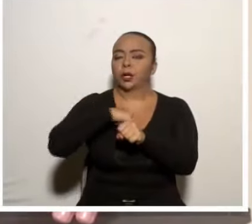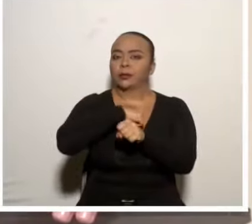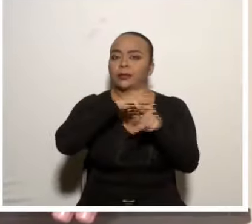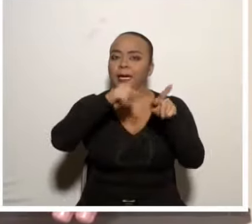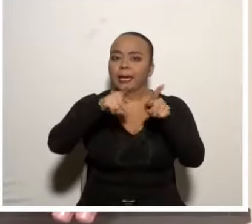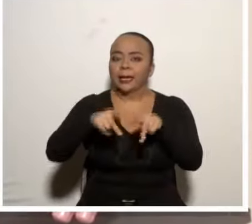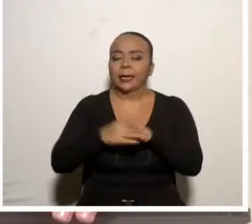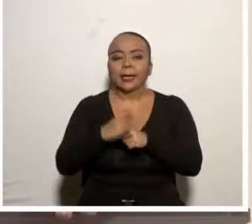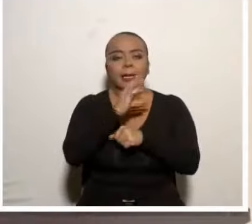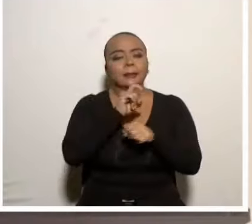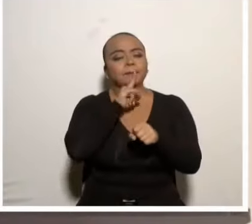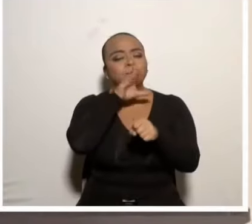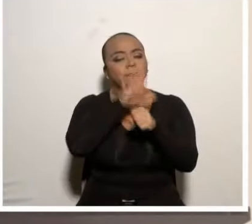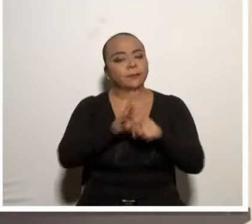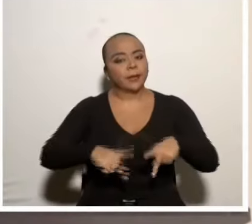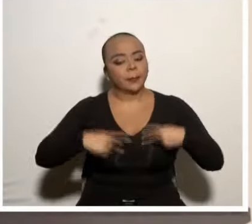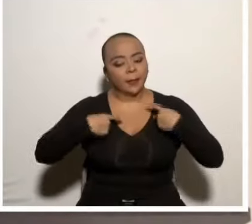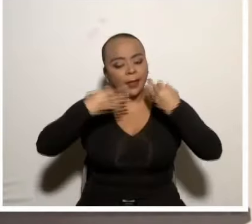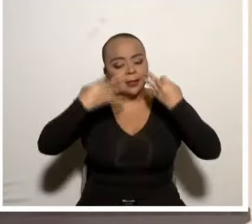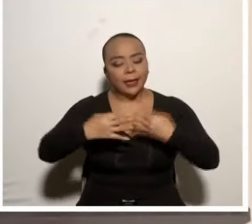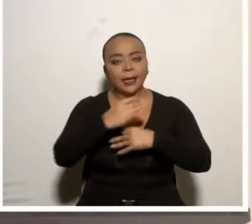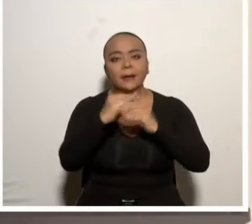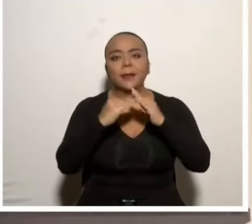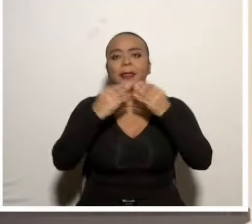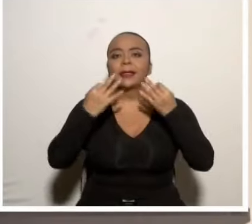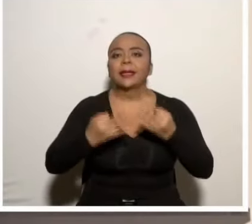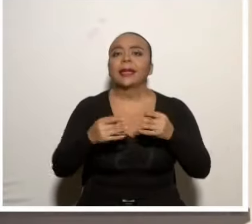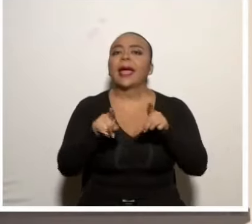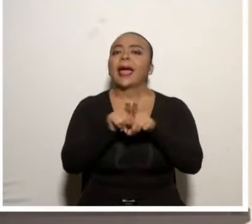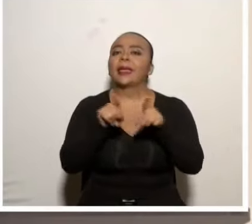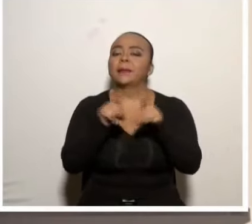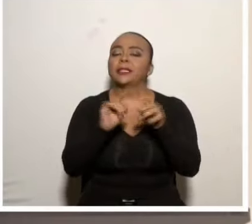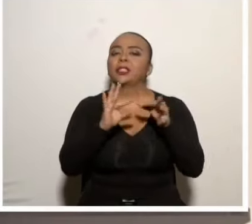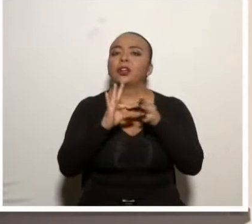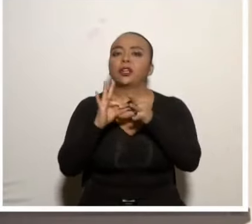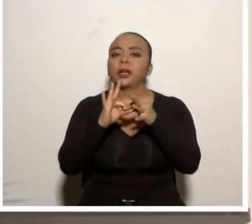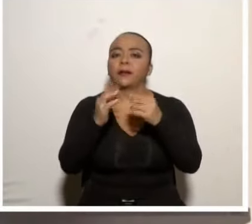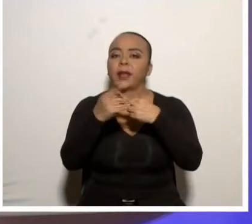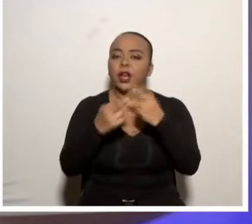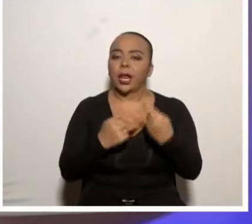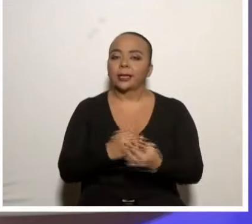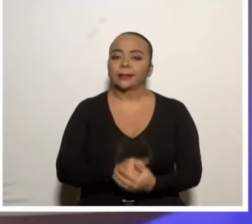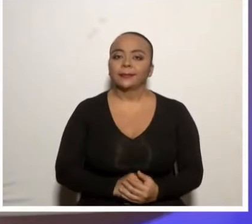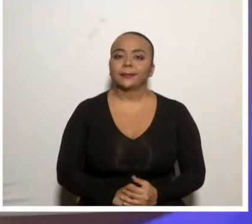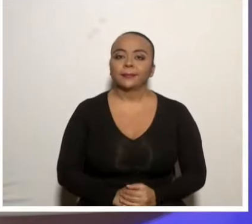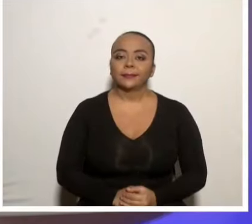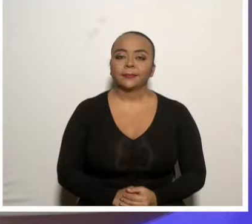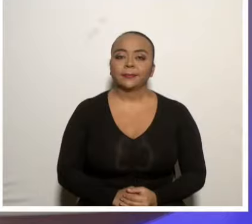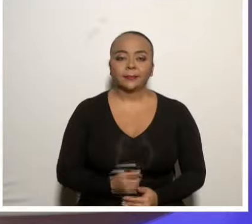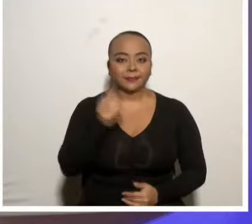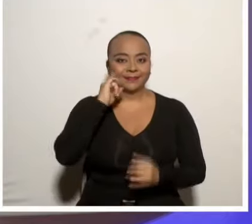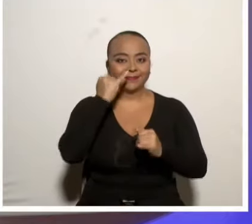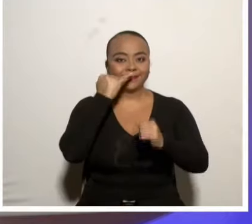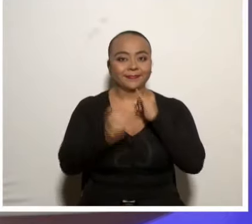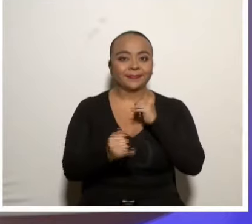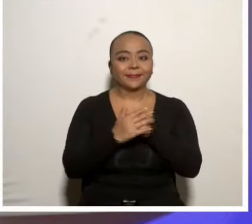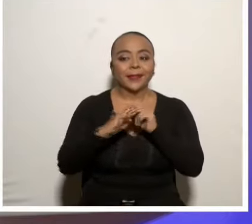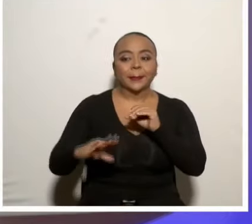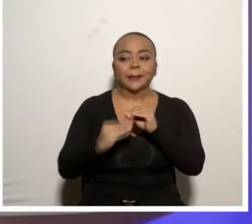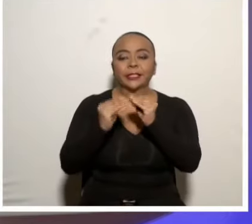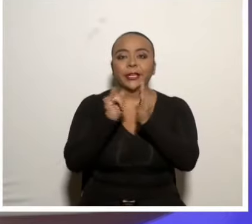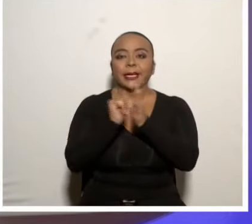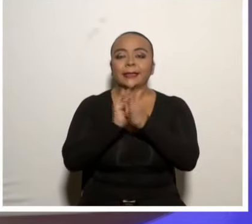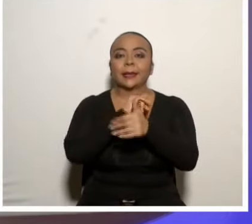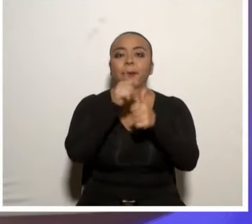gente y garantizando vida digna y vivienda digna, además de una coordinación regional. Para finalizar la ampliación a